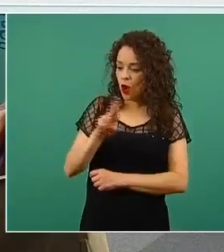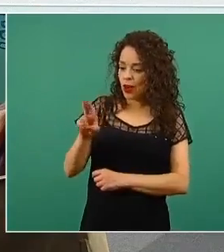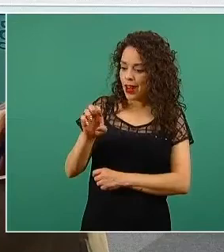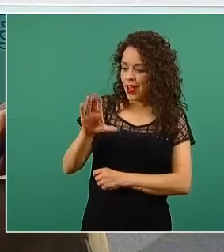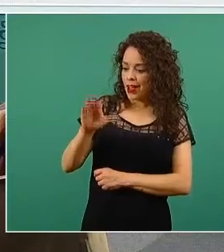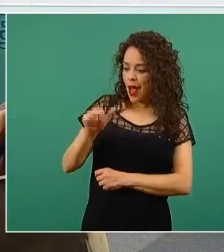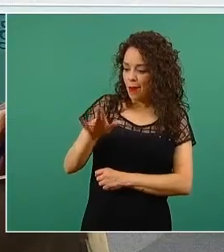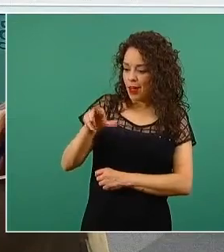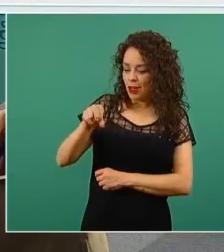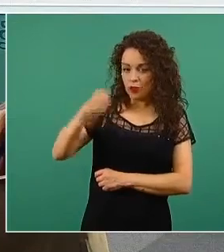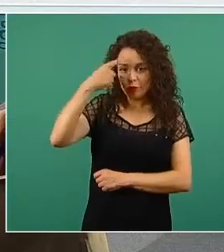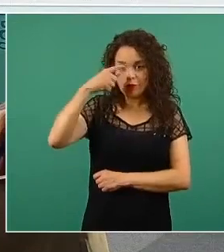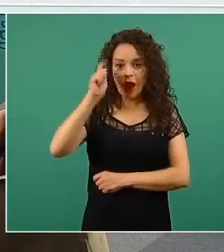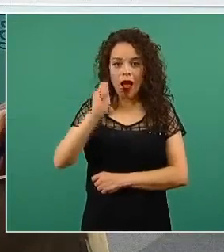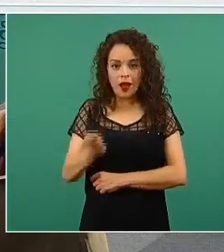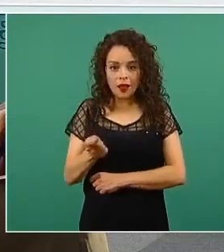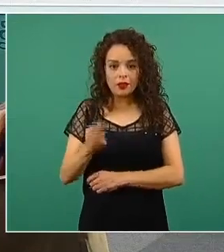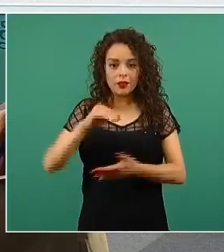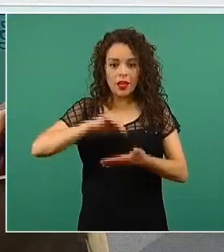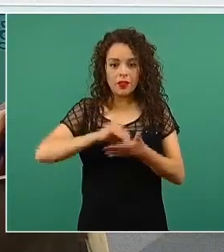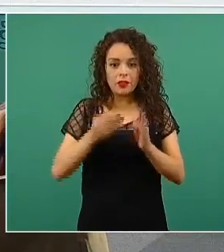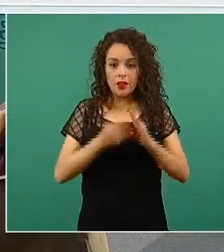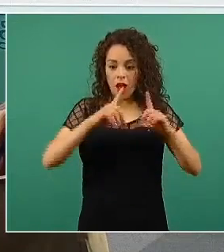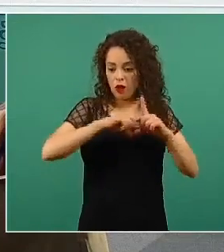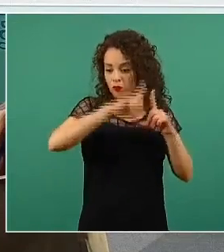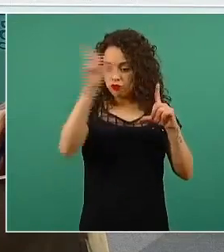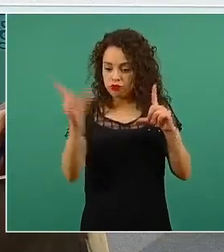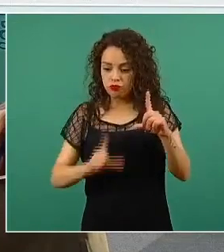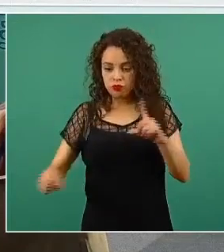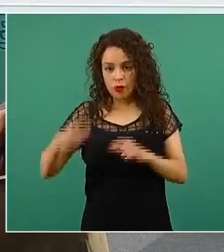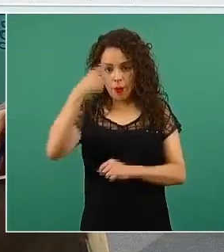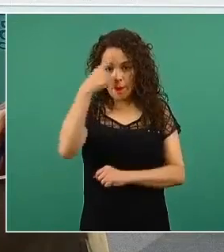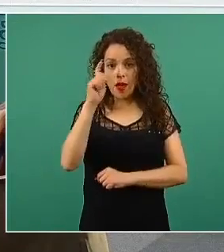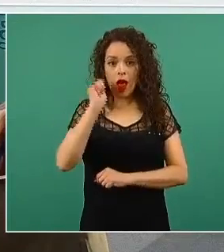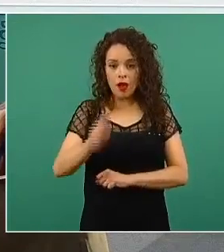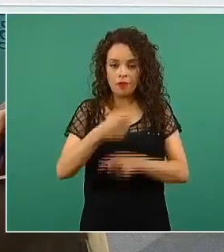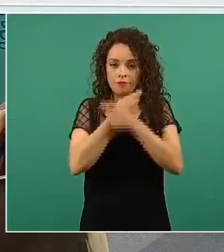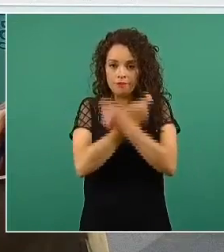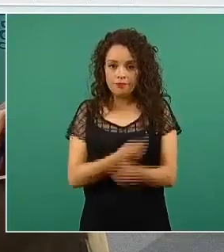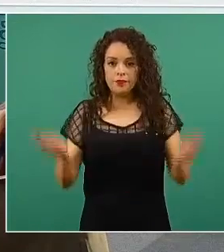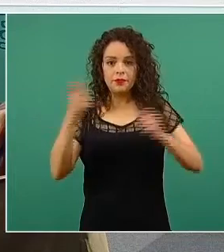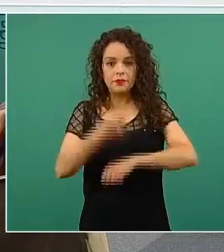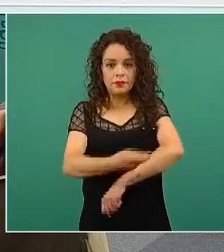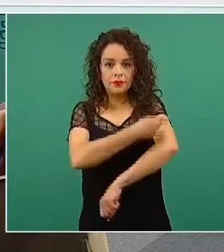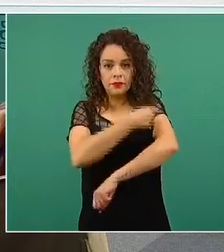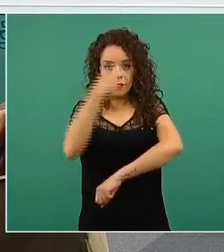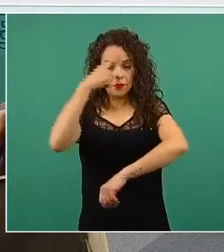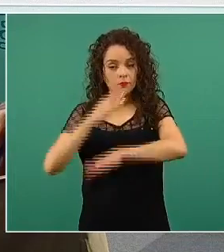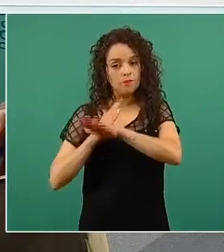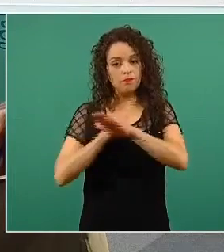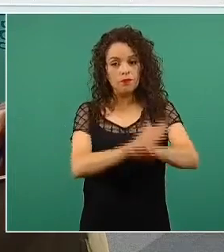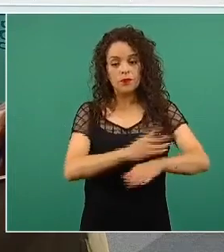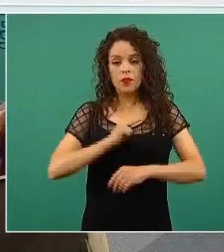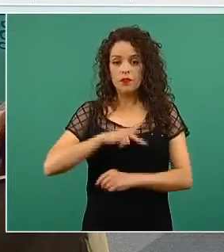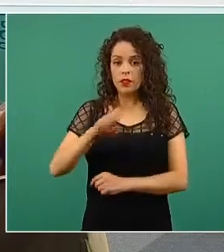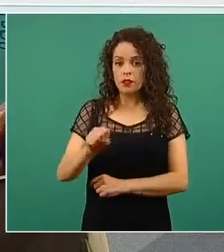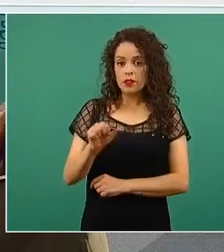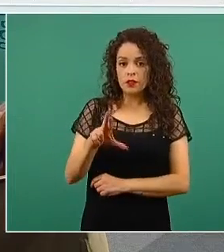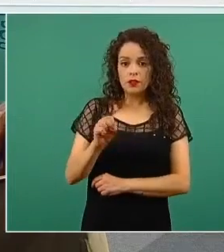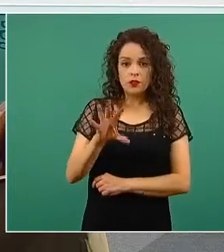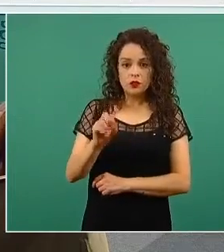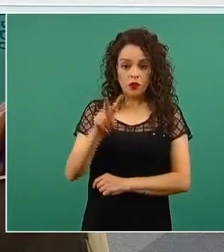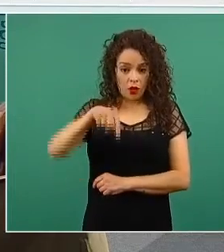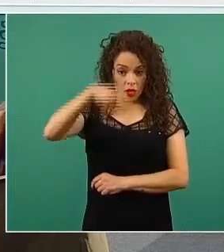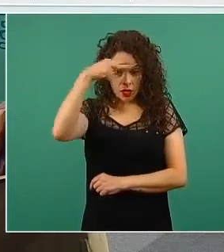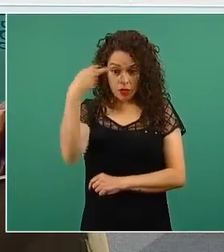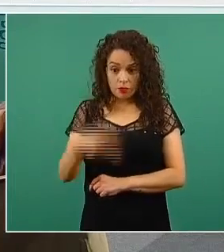la estrategia operativa nacional de la Política Nacional de Vacunación contra el virus SARS-CoV-2 en nuestro país. Semana